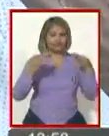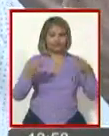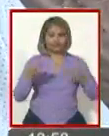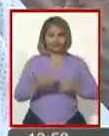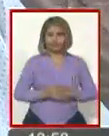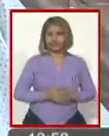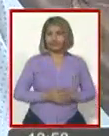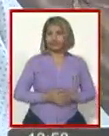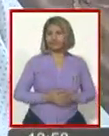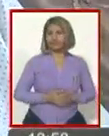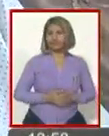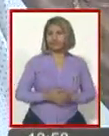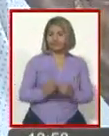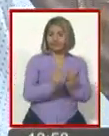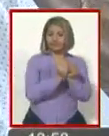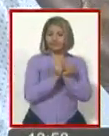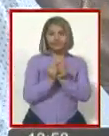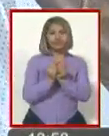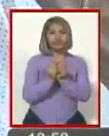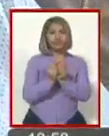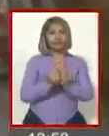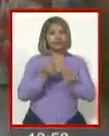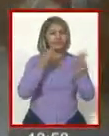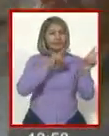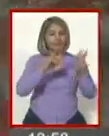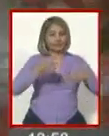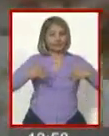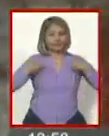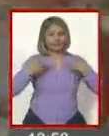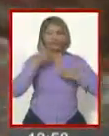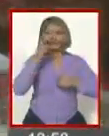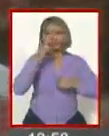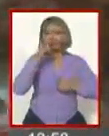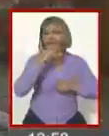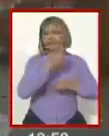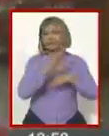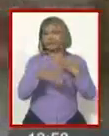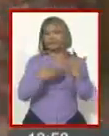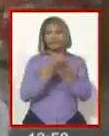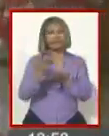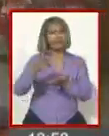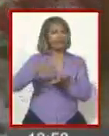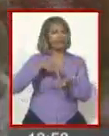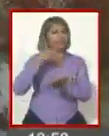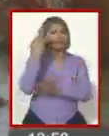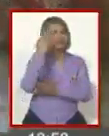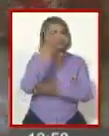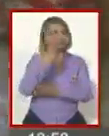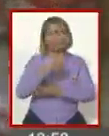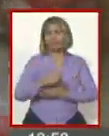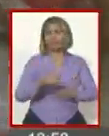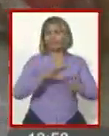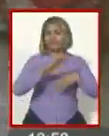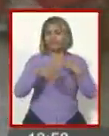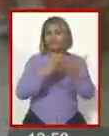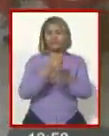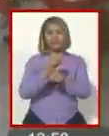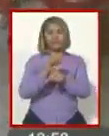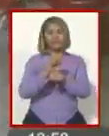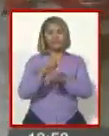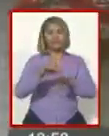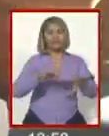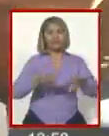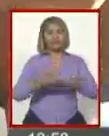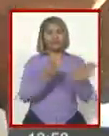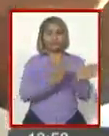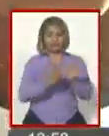festejando, viendo, acompañando, viendo la juventud que se divierte, que bailan tan lindo y a todo el trabajo que han